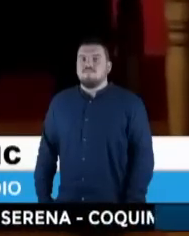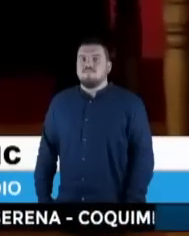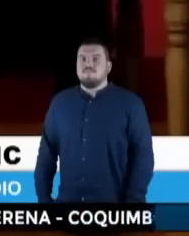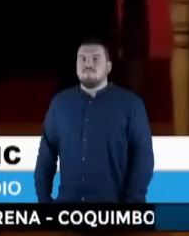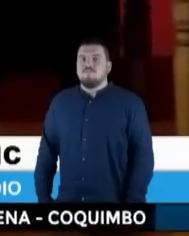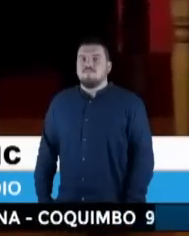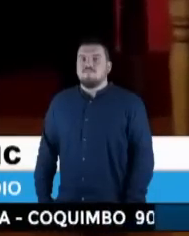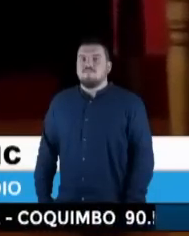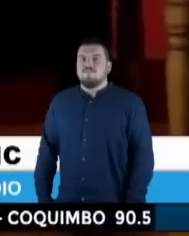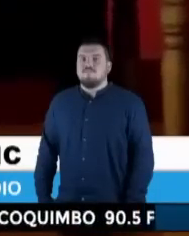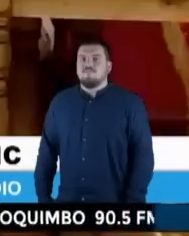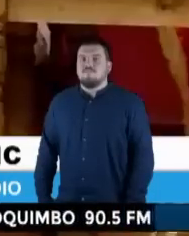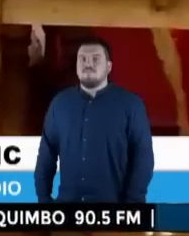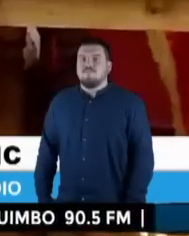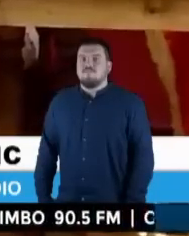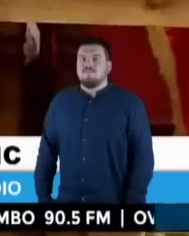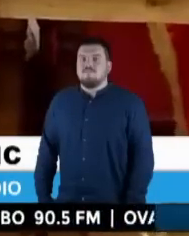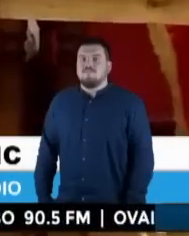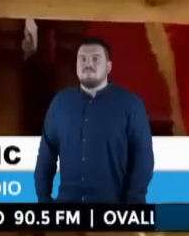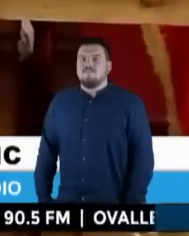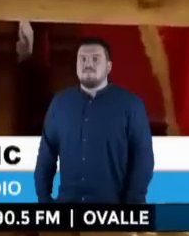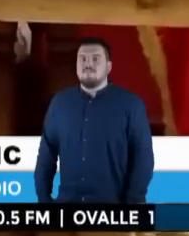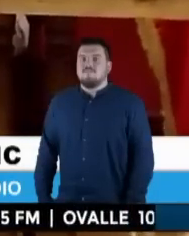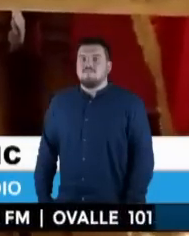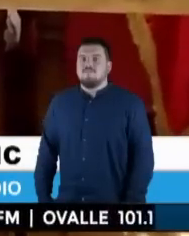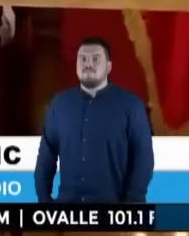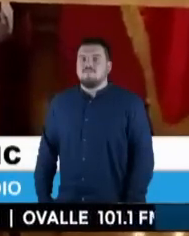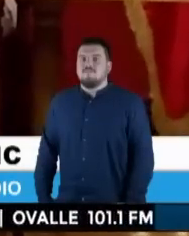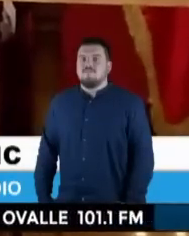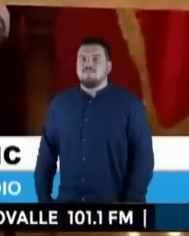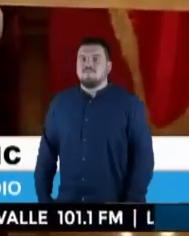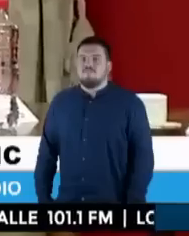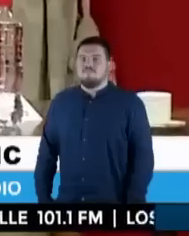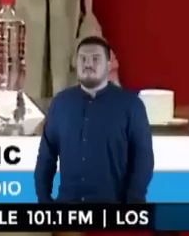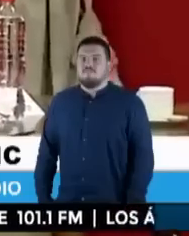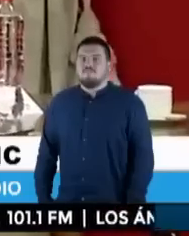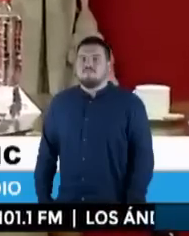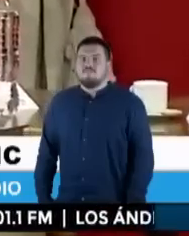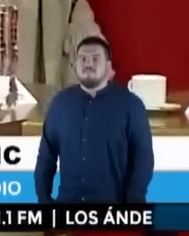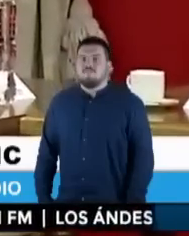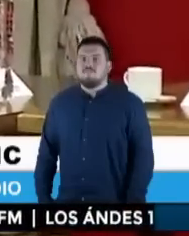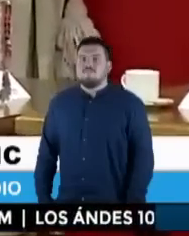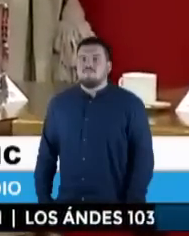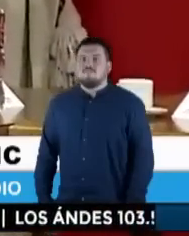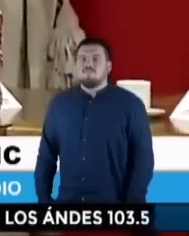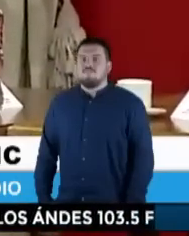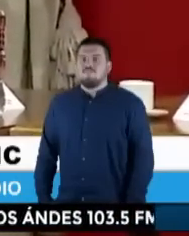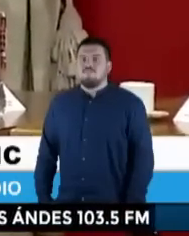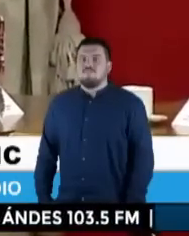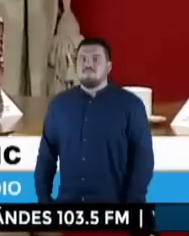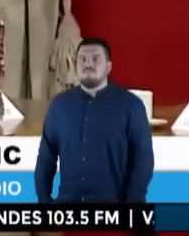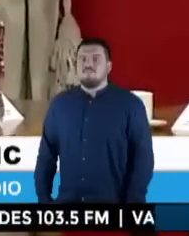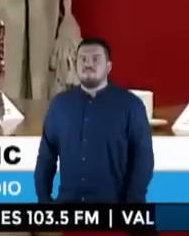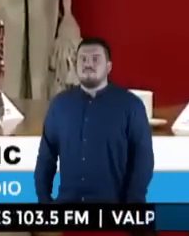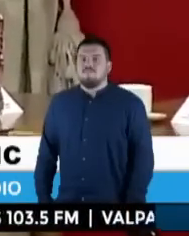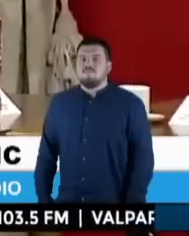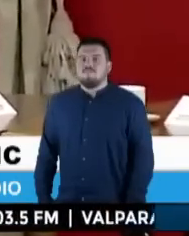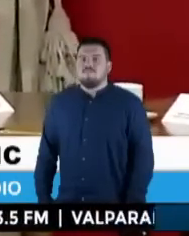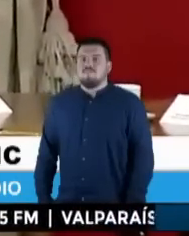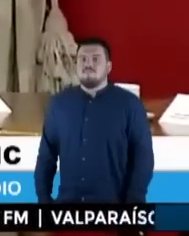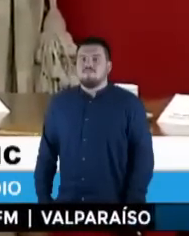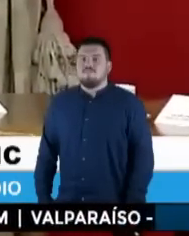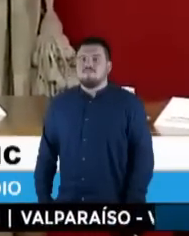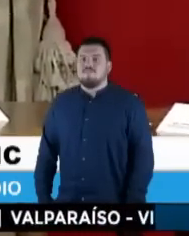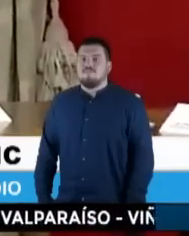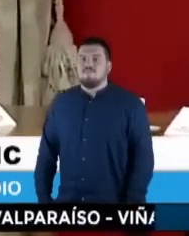hecho, no han escondido su interés por aumentar la participación del gabinete, ya sea con ministros o bien con subsecretarios, donde podríamos